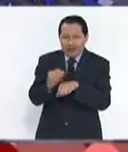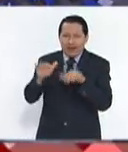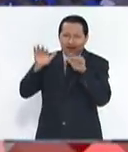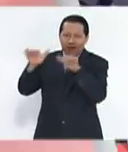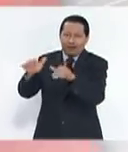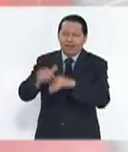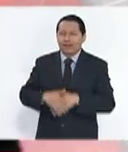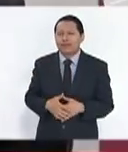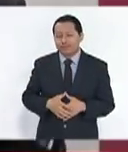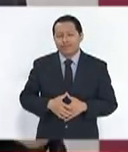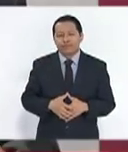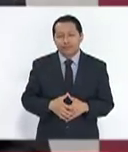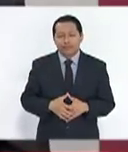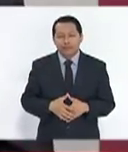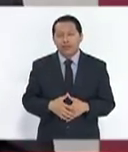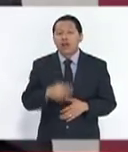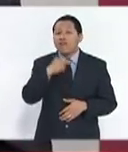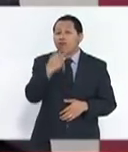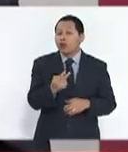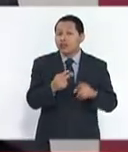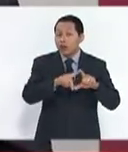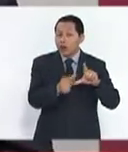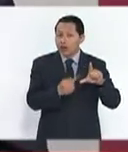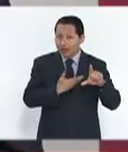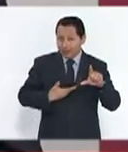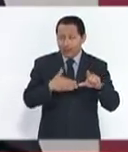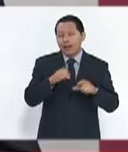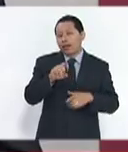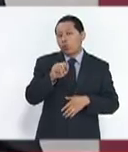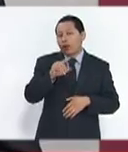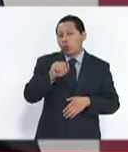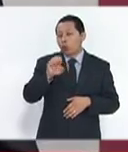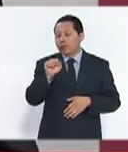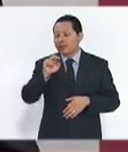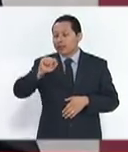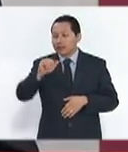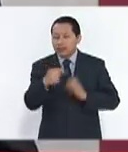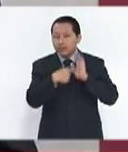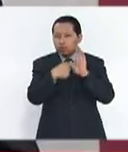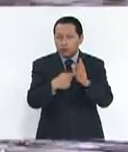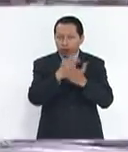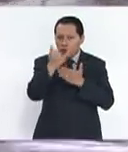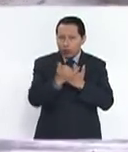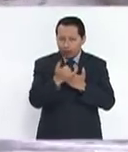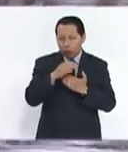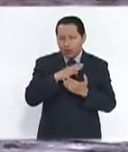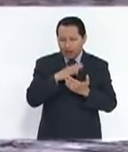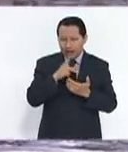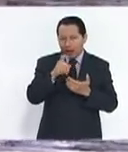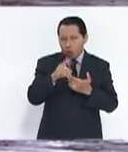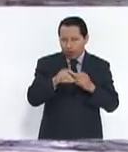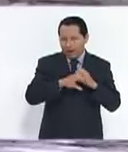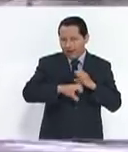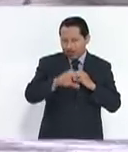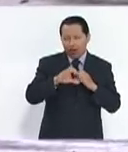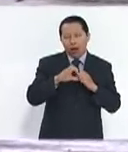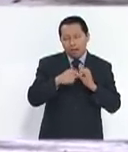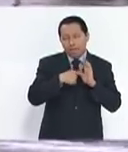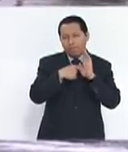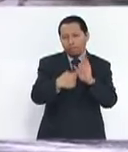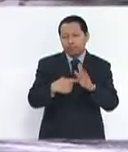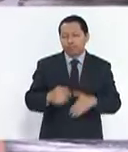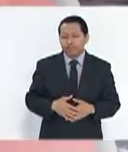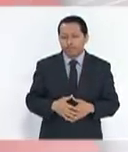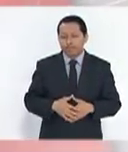terminal. El vocero de la presidencia, Eduardo Sánchez, presentó los avances del proyecto hidráulico del oriente del Valle de